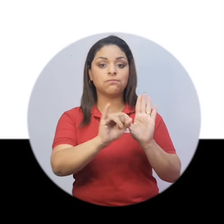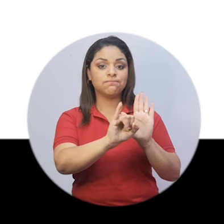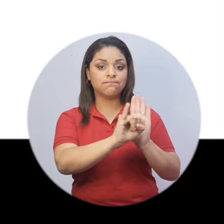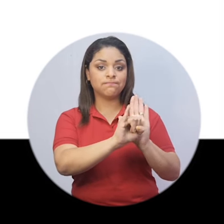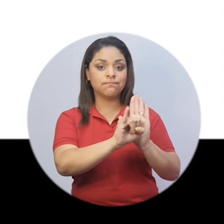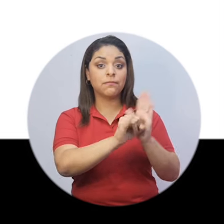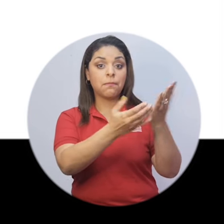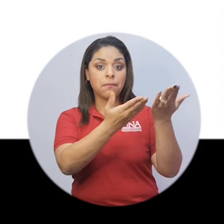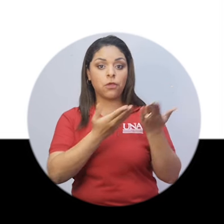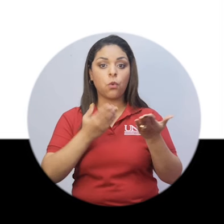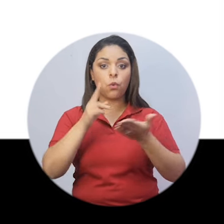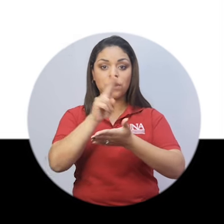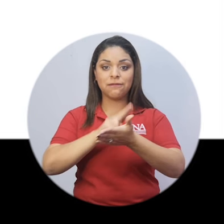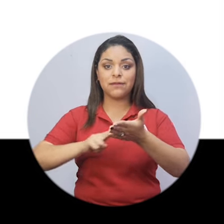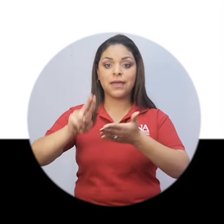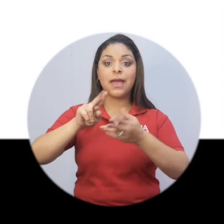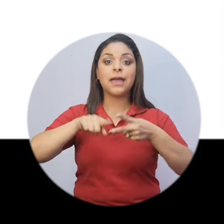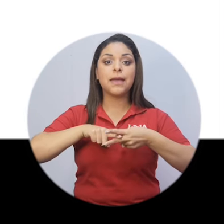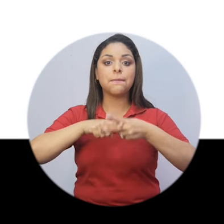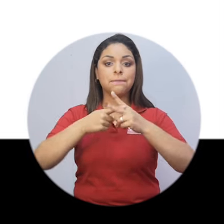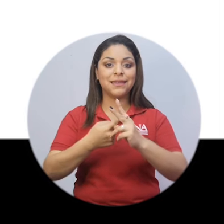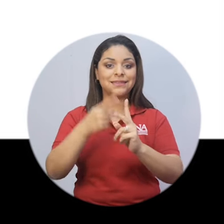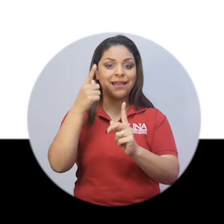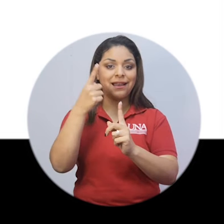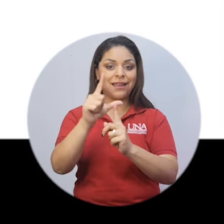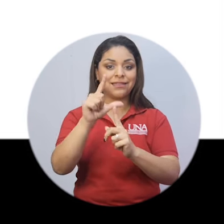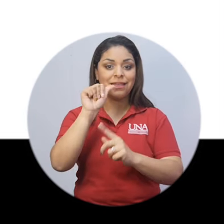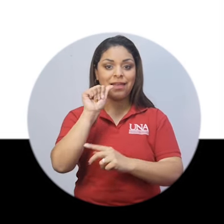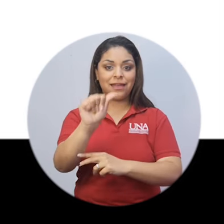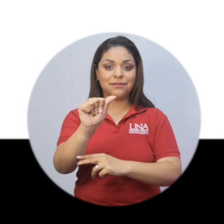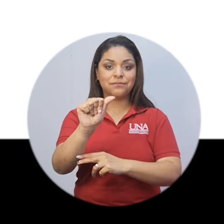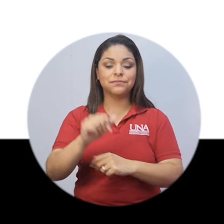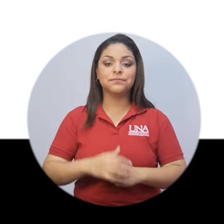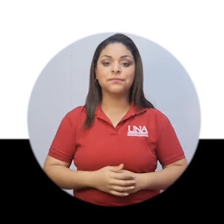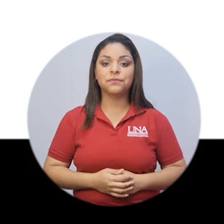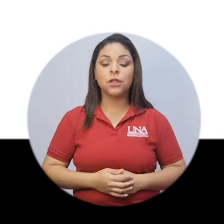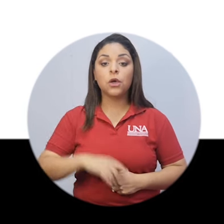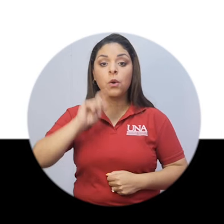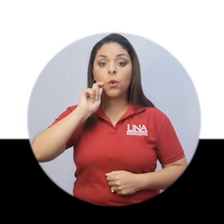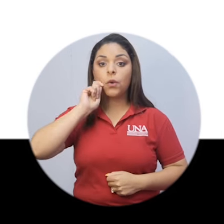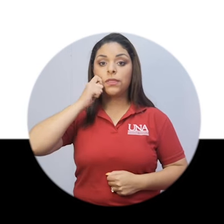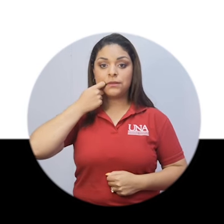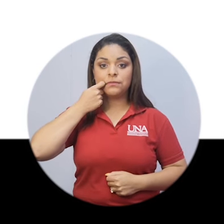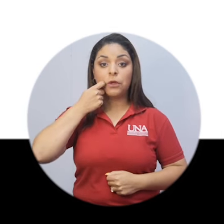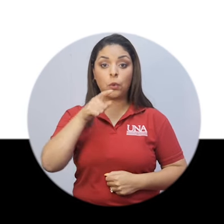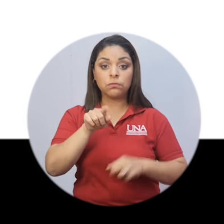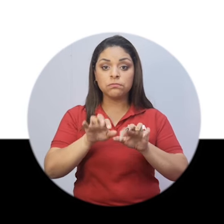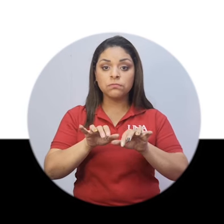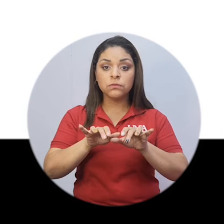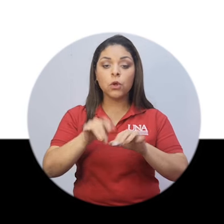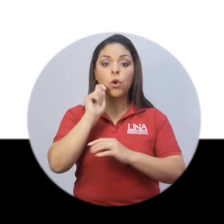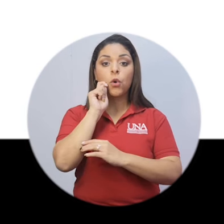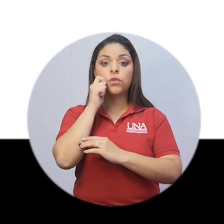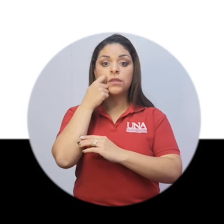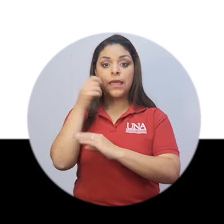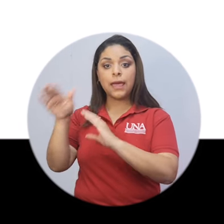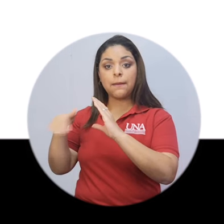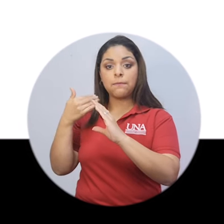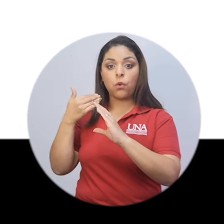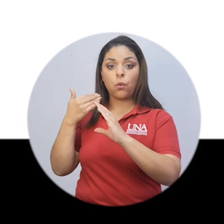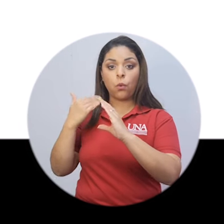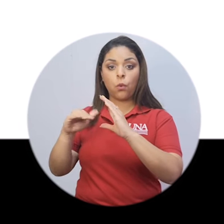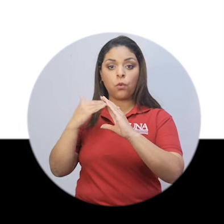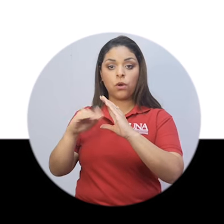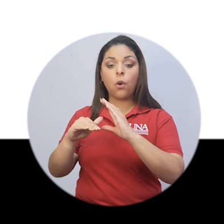identificación asignado por la universidad, el cual inicia con la letra A. Contraseña. Digita la